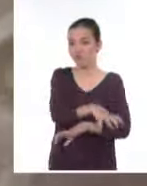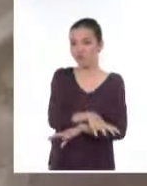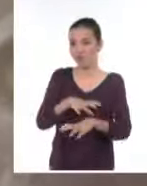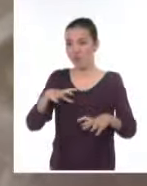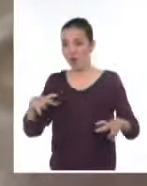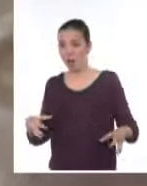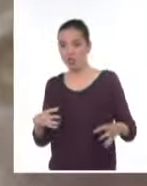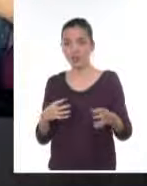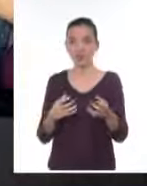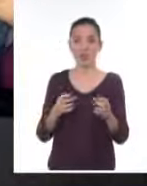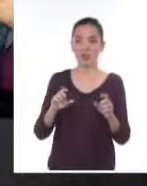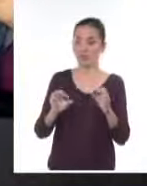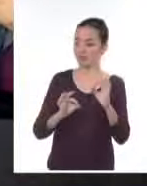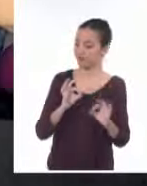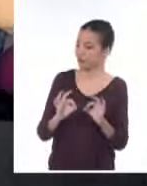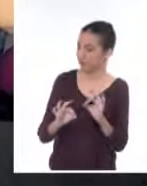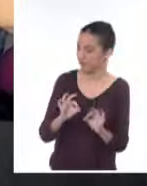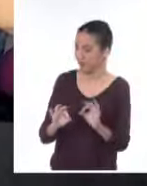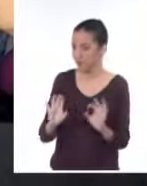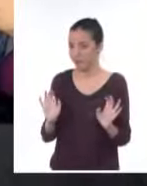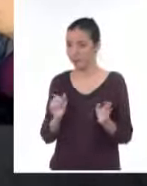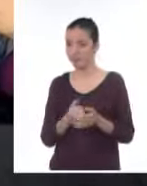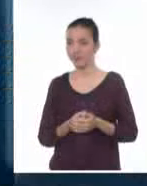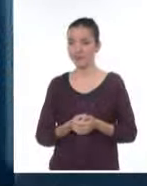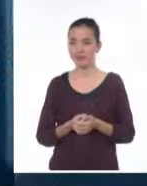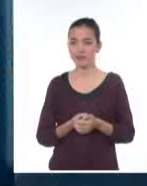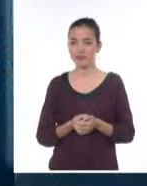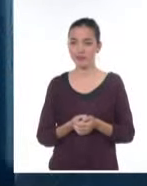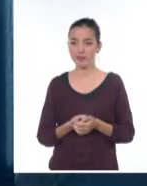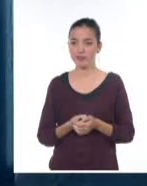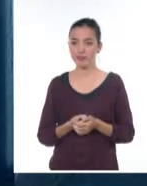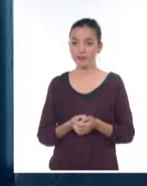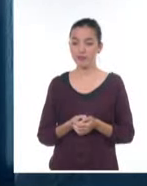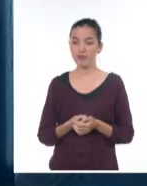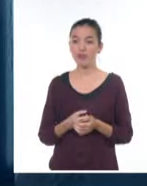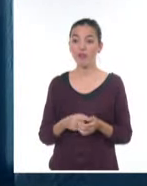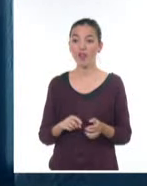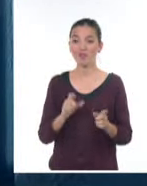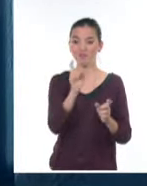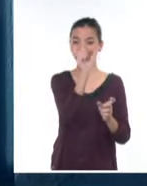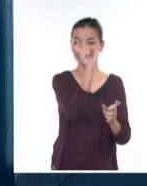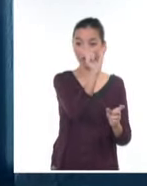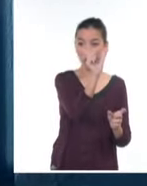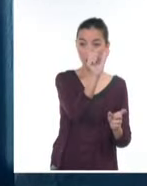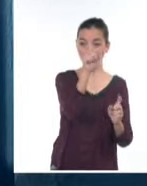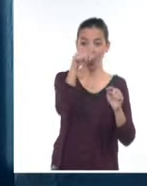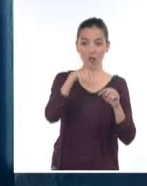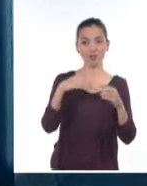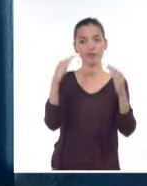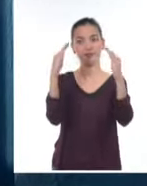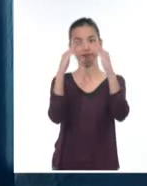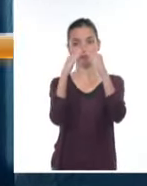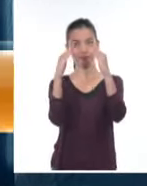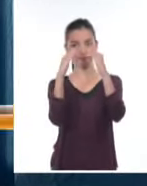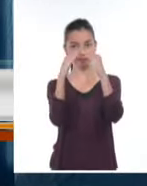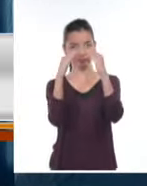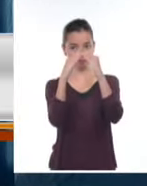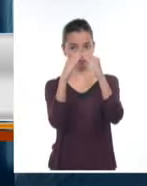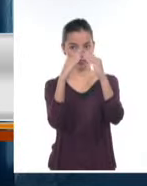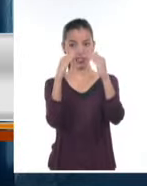Desde entonces, de esa fecha, estamos viviendo aquí. Nos asombraba ver la casa tan grande y éramos